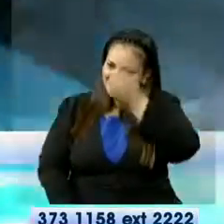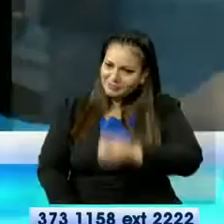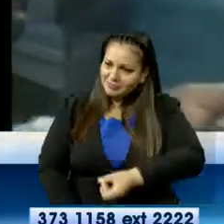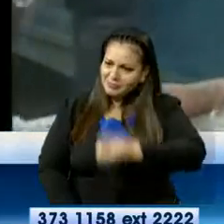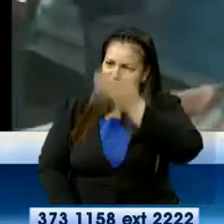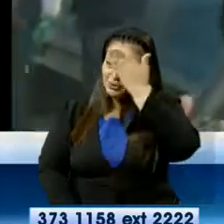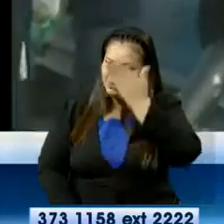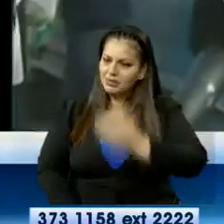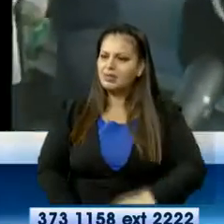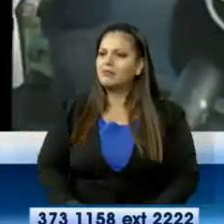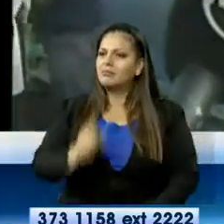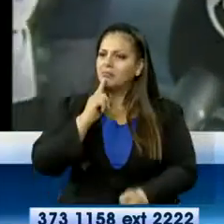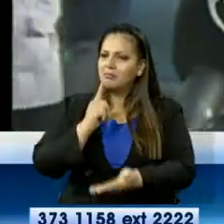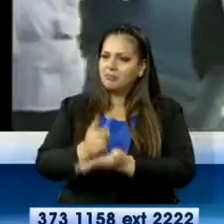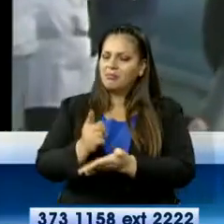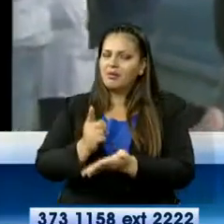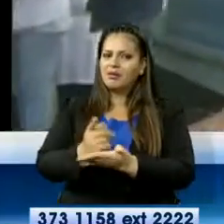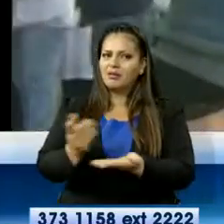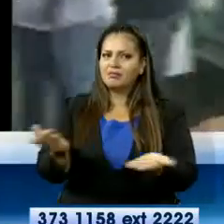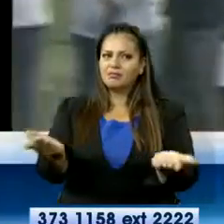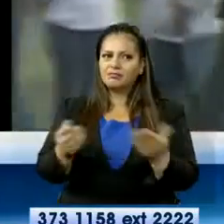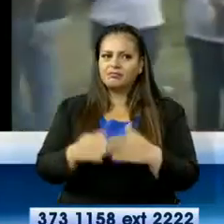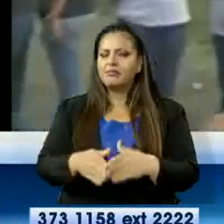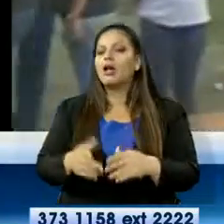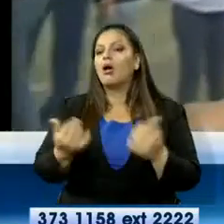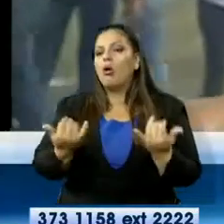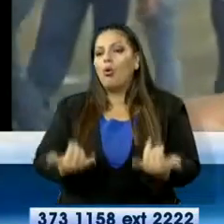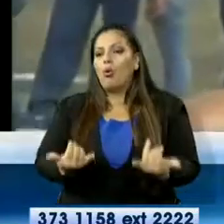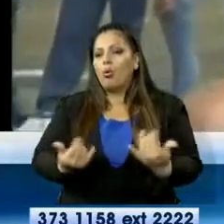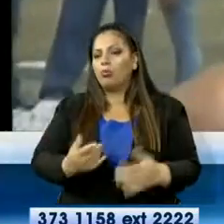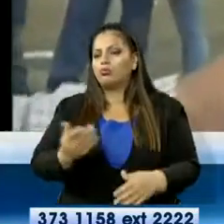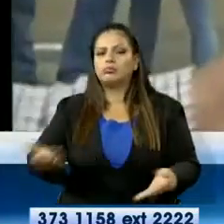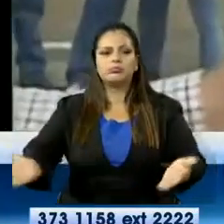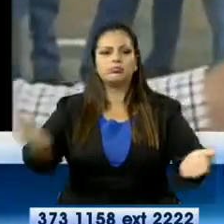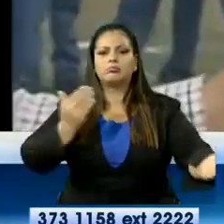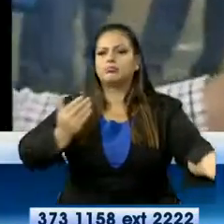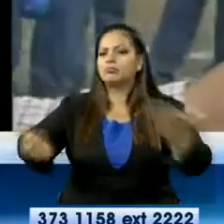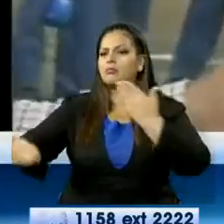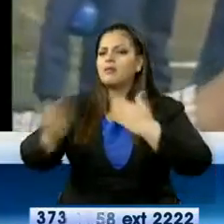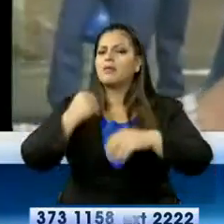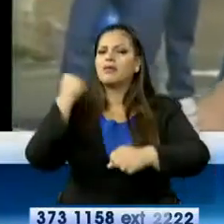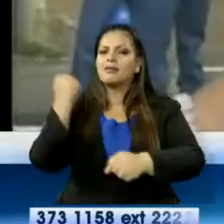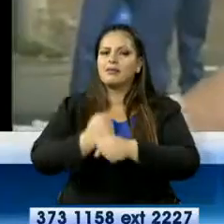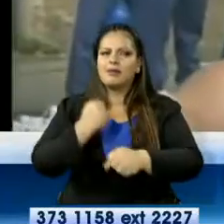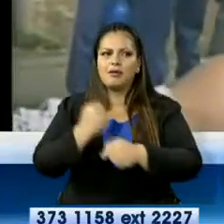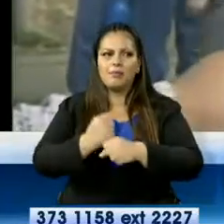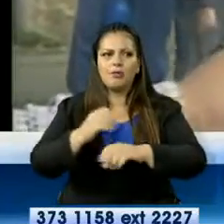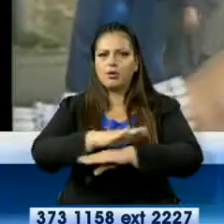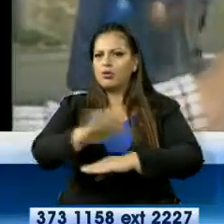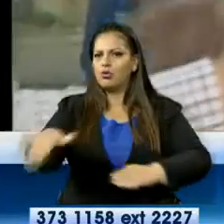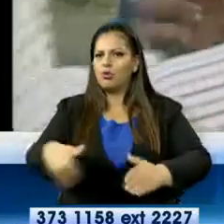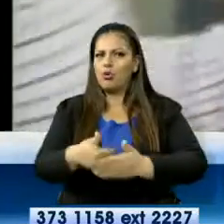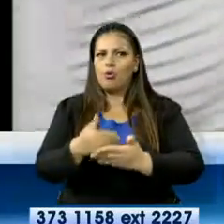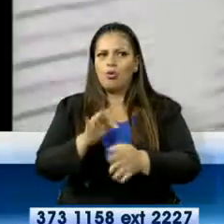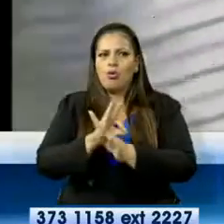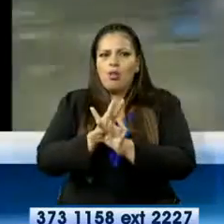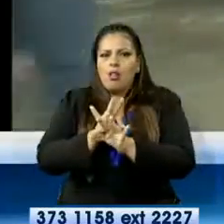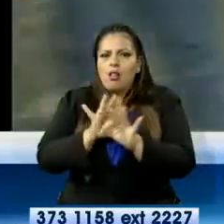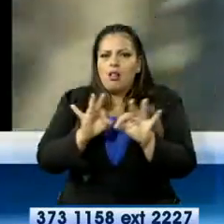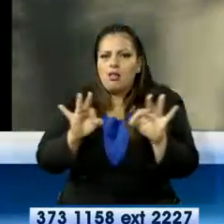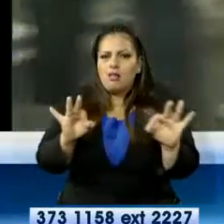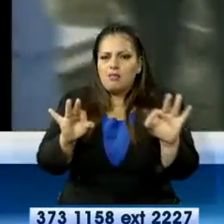realmente como tú lo has dicho pues estamos toda la ciudadanía a que se unan migas de limpieza no ustedes pueden contactar como hemos